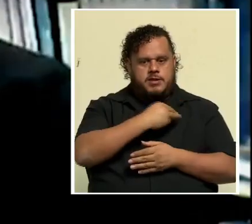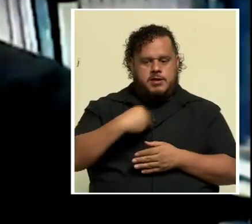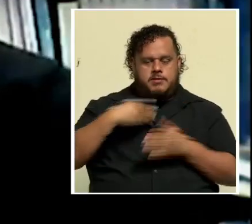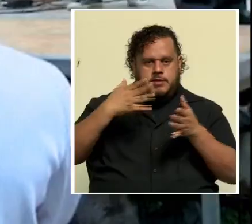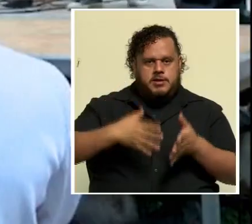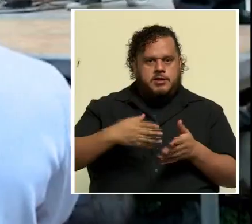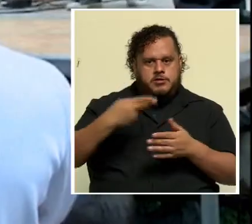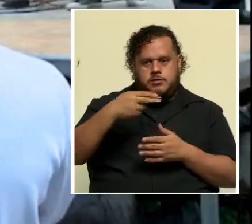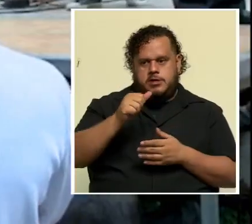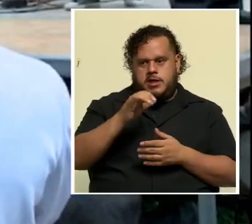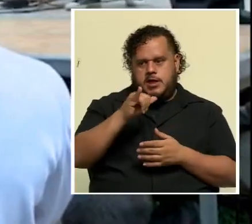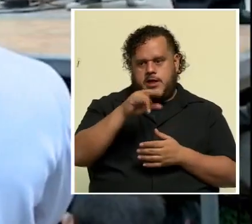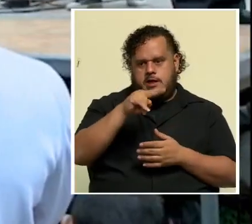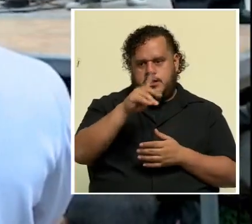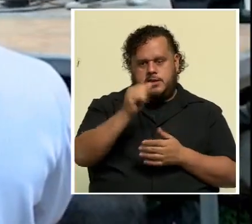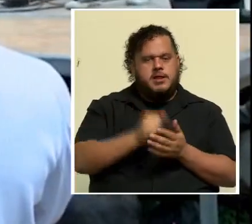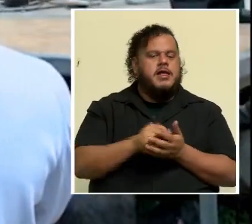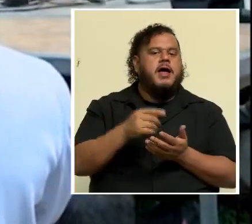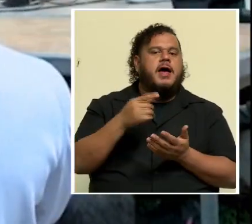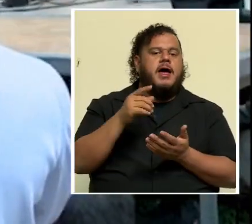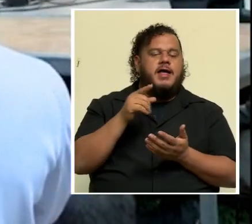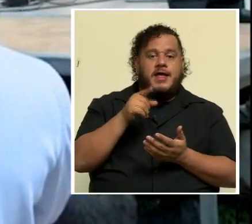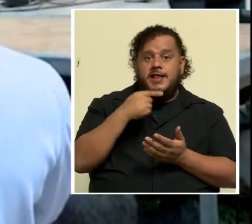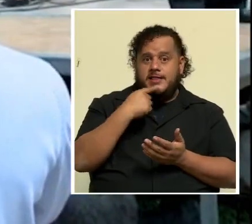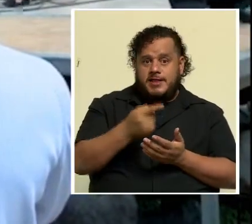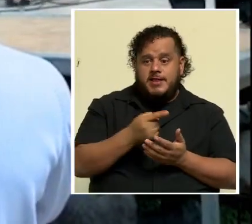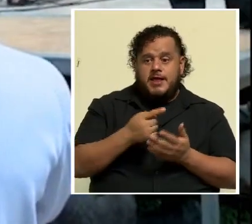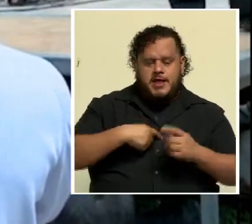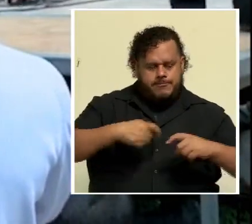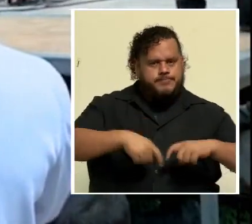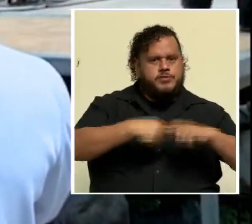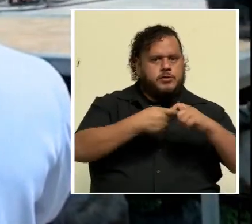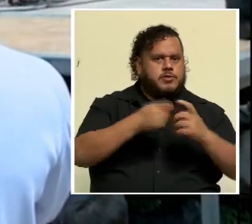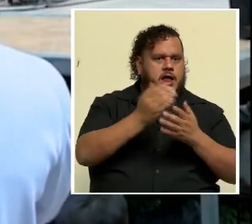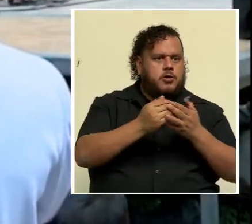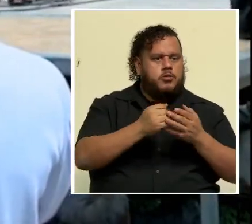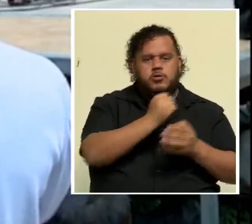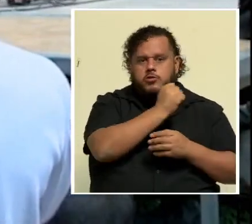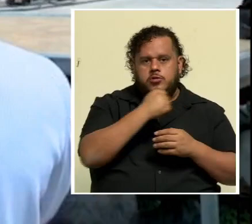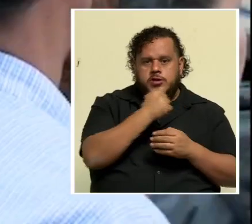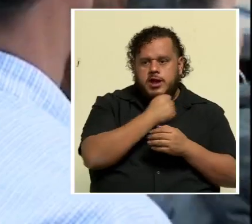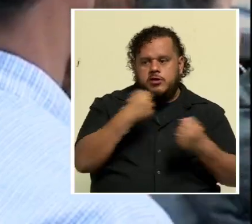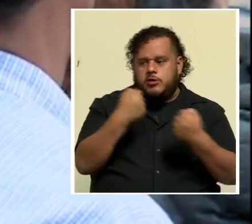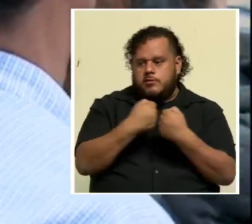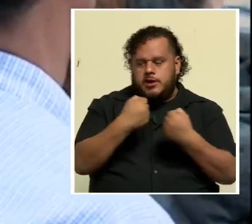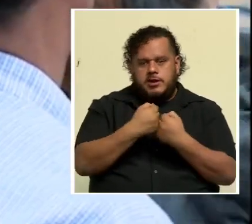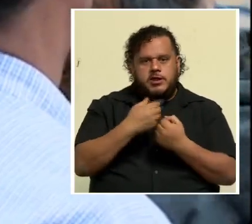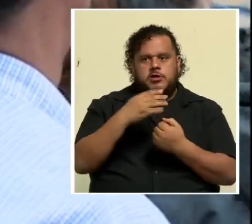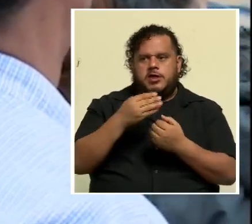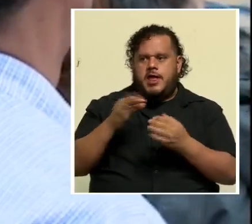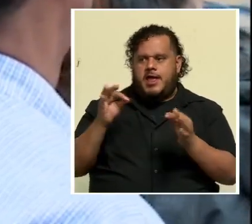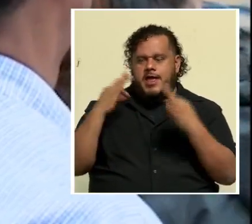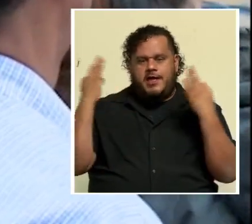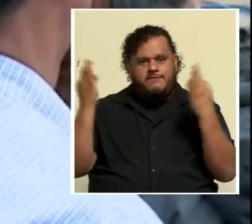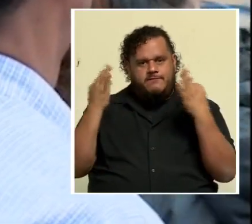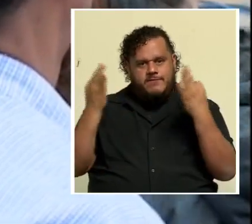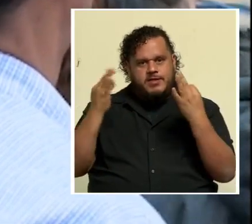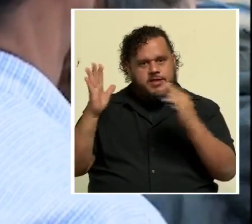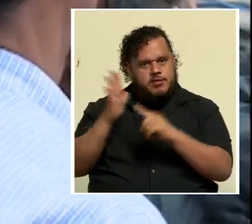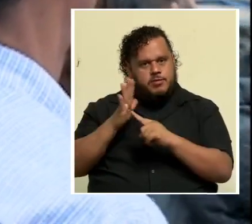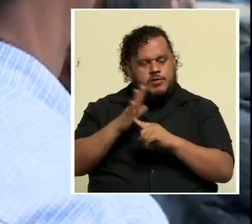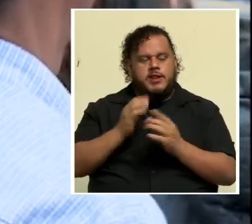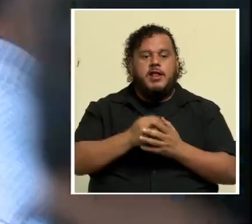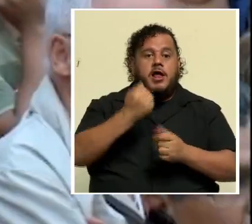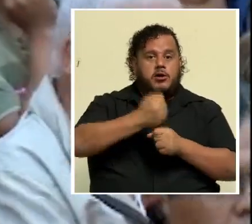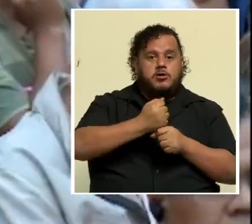Fernando Rodríguez, señaló que al suspender las actividades masivas como conciertos, partidos, fiestas populares, los trabajadores